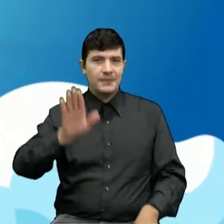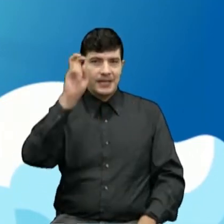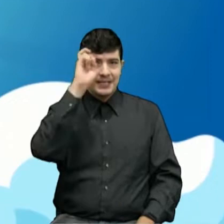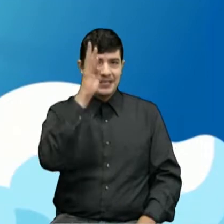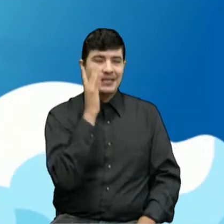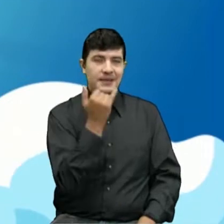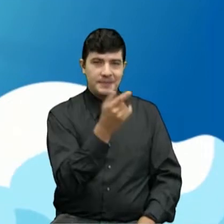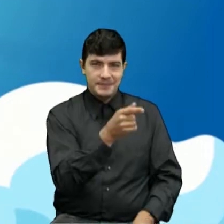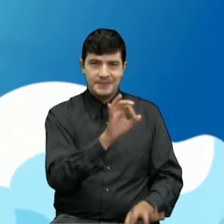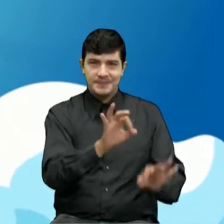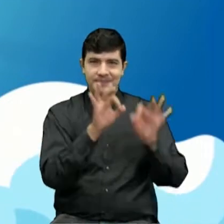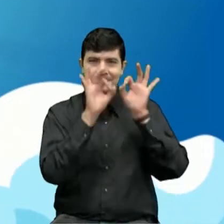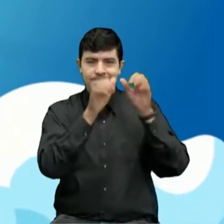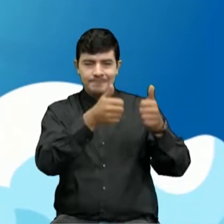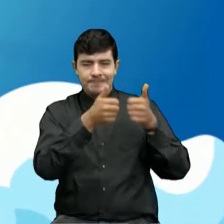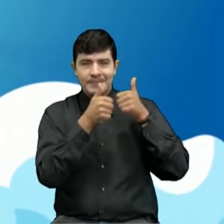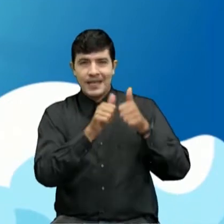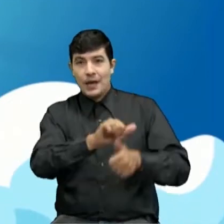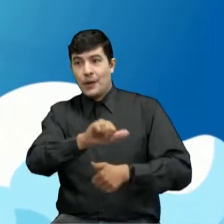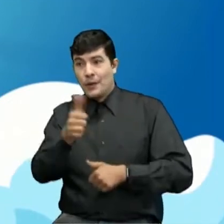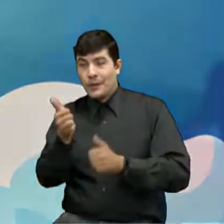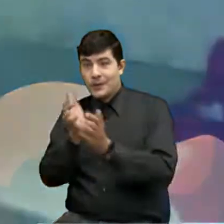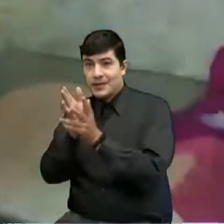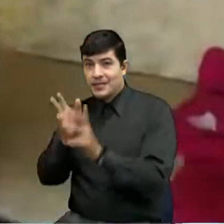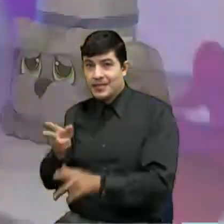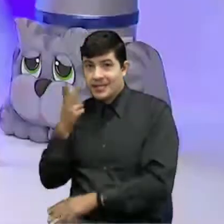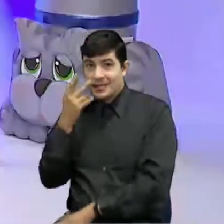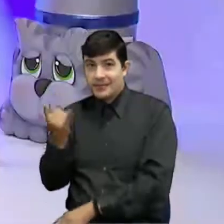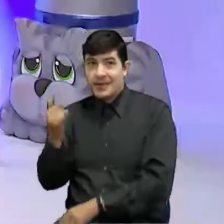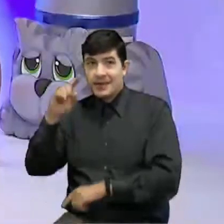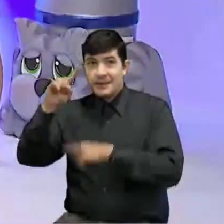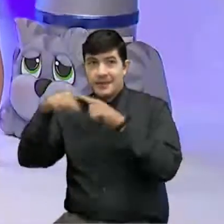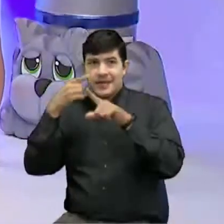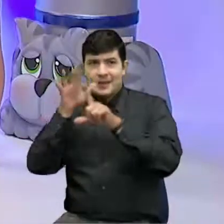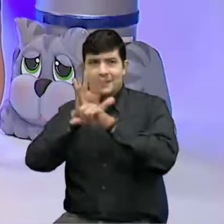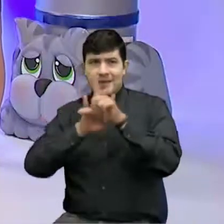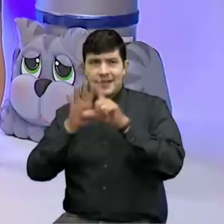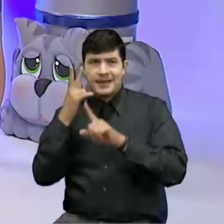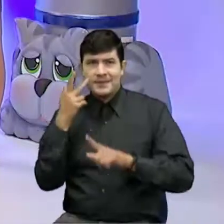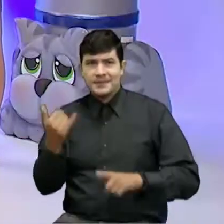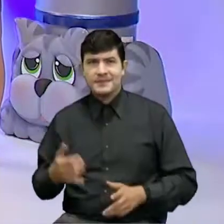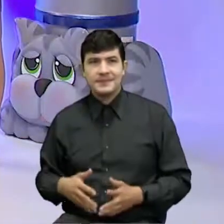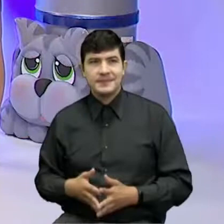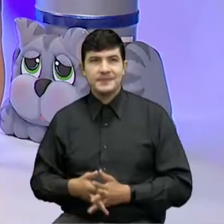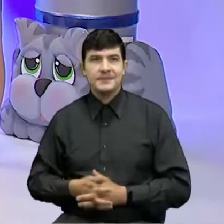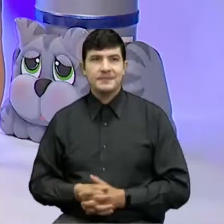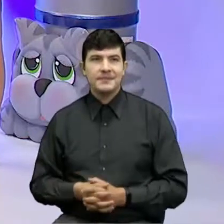bien. Vamos a saludar a algún chiquillo por acá que nos envía un videito.